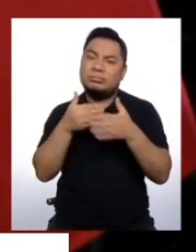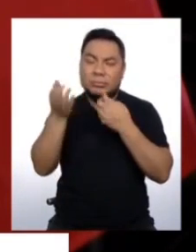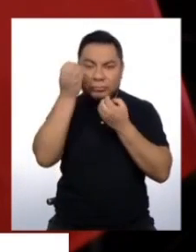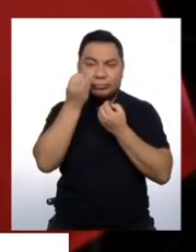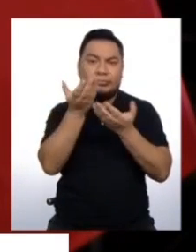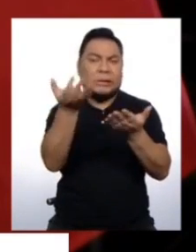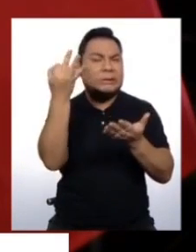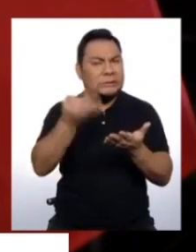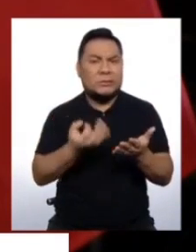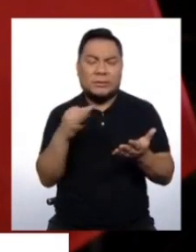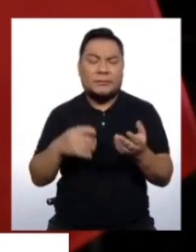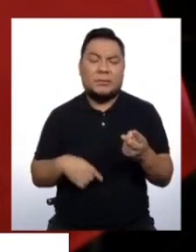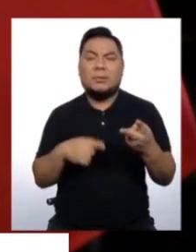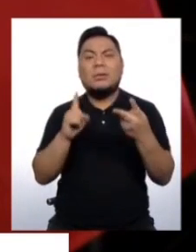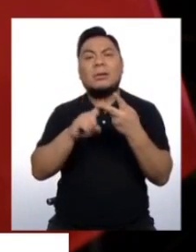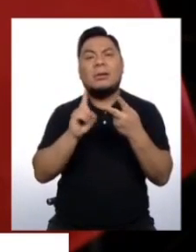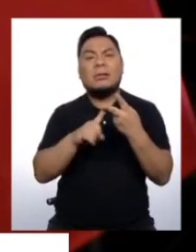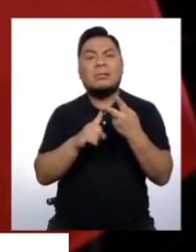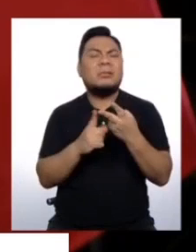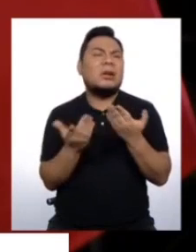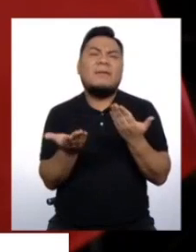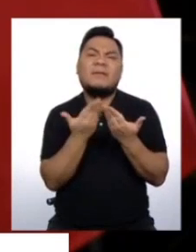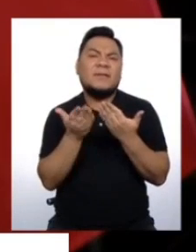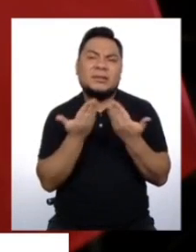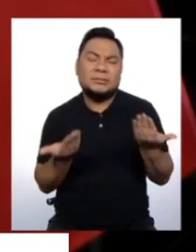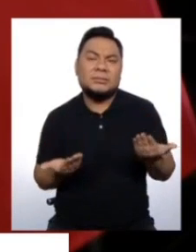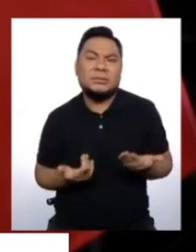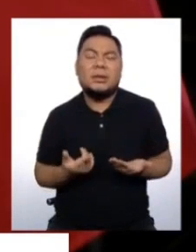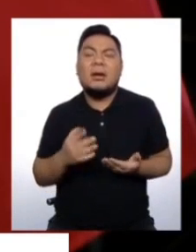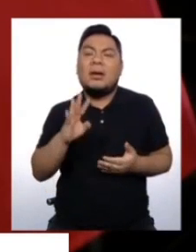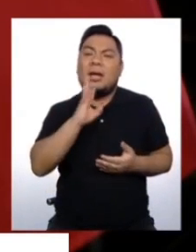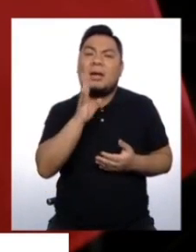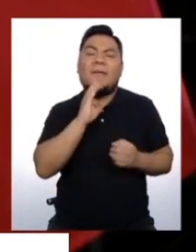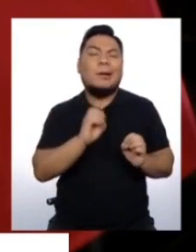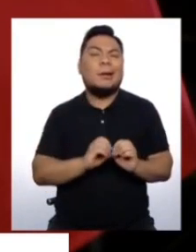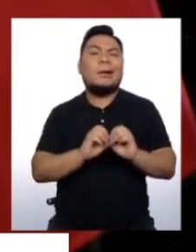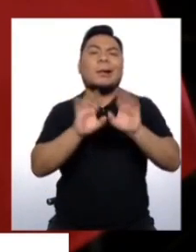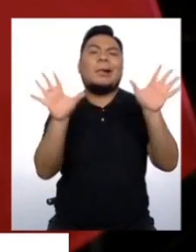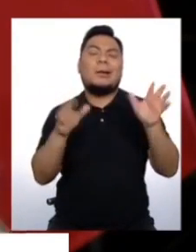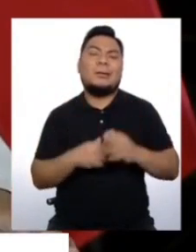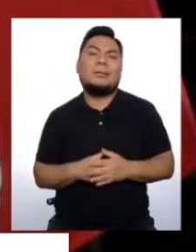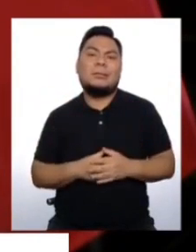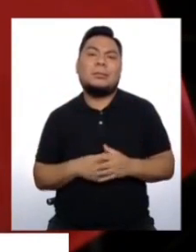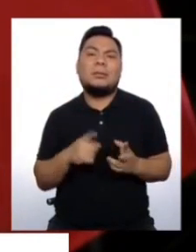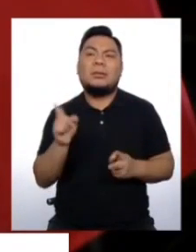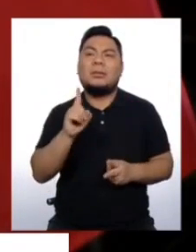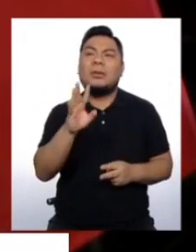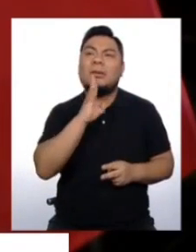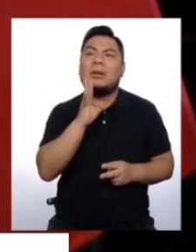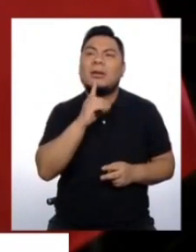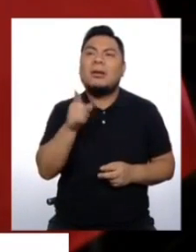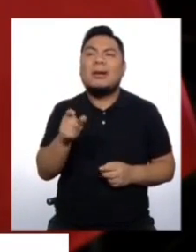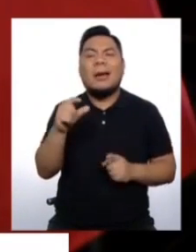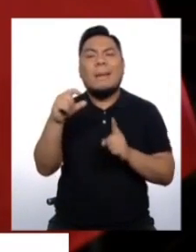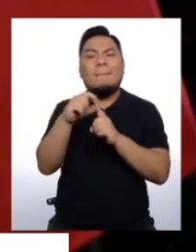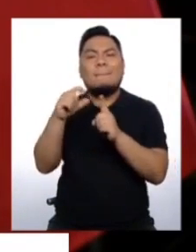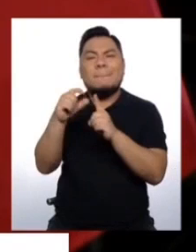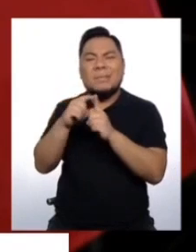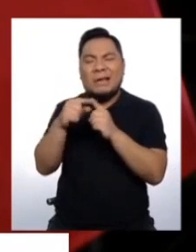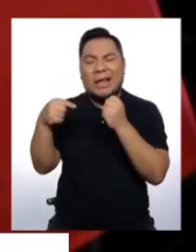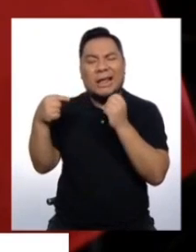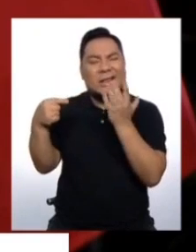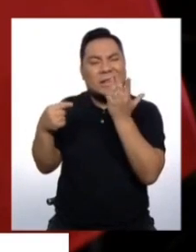Y dos, con simpleza. Hablar con claridad. No usar tanto término